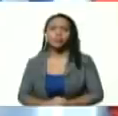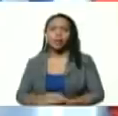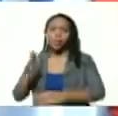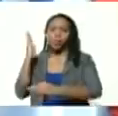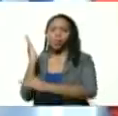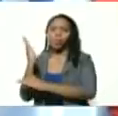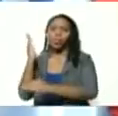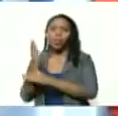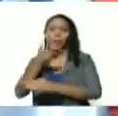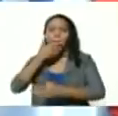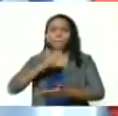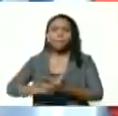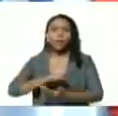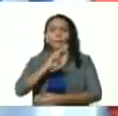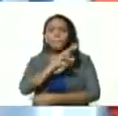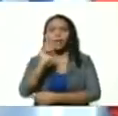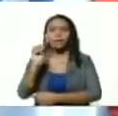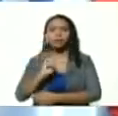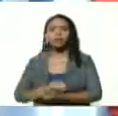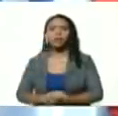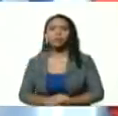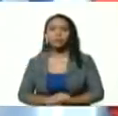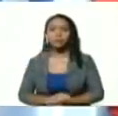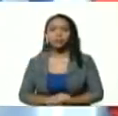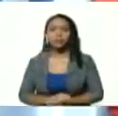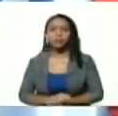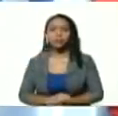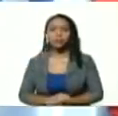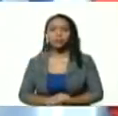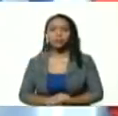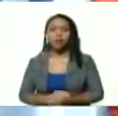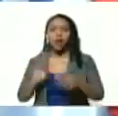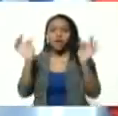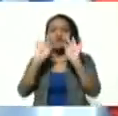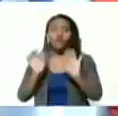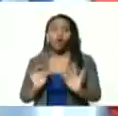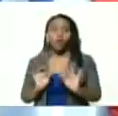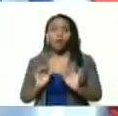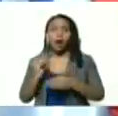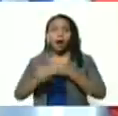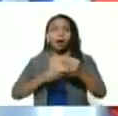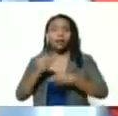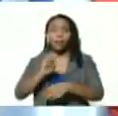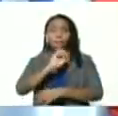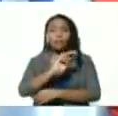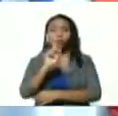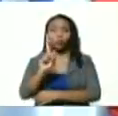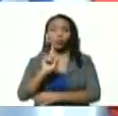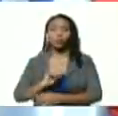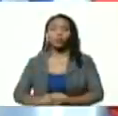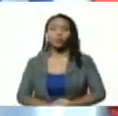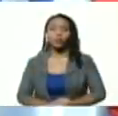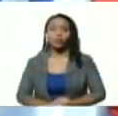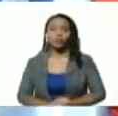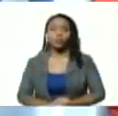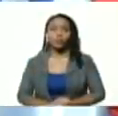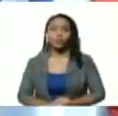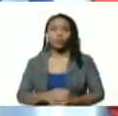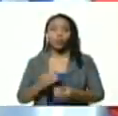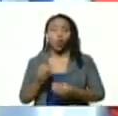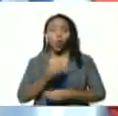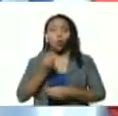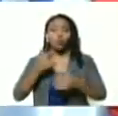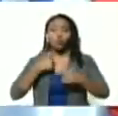aprehensión libradas 20, con medida cautelar se encuentran 21, como ya